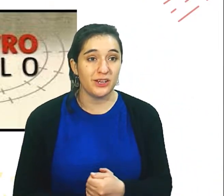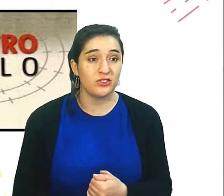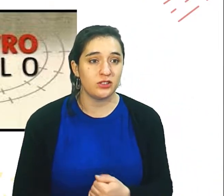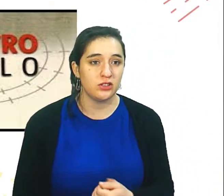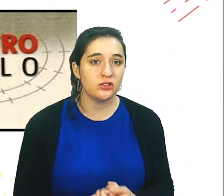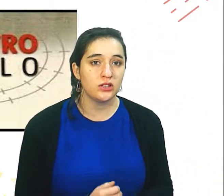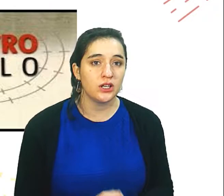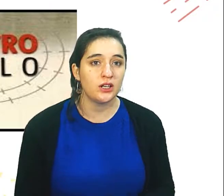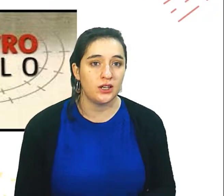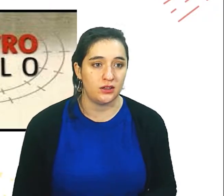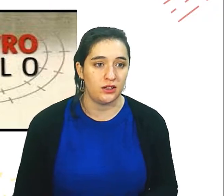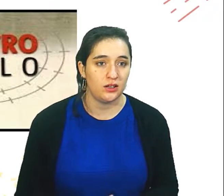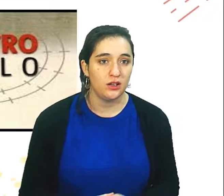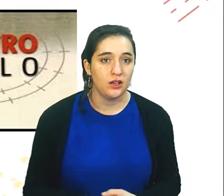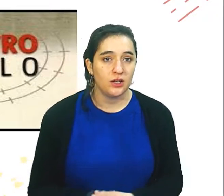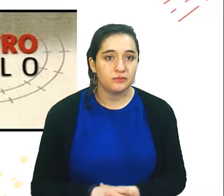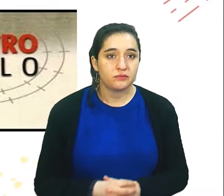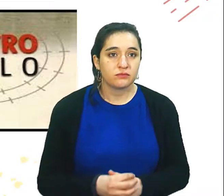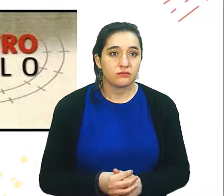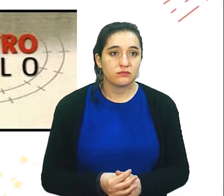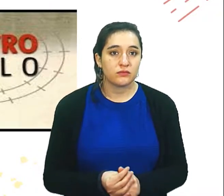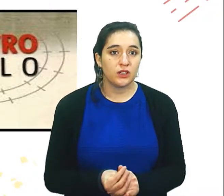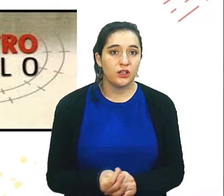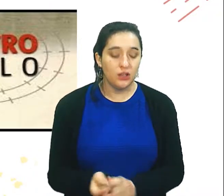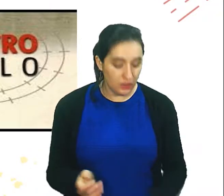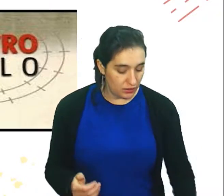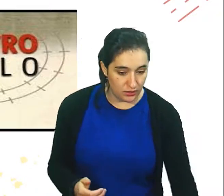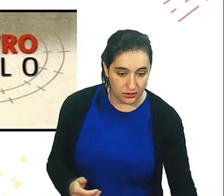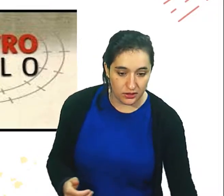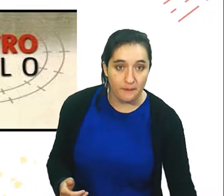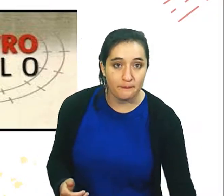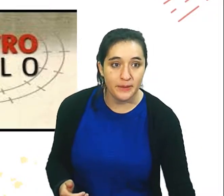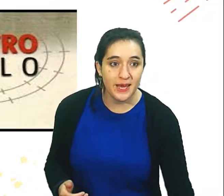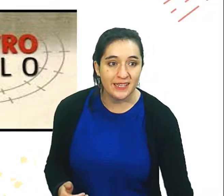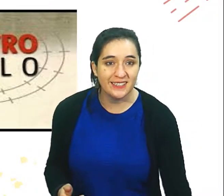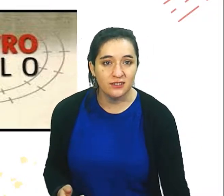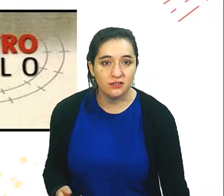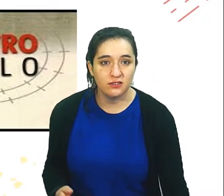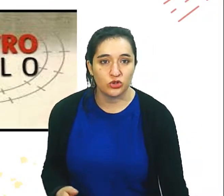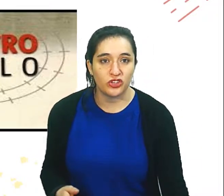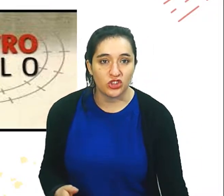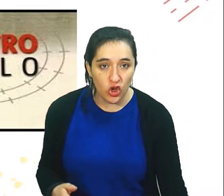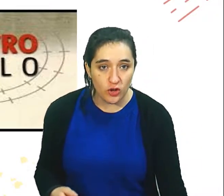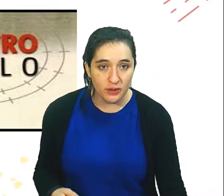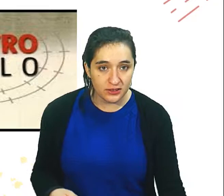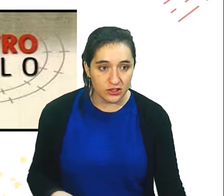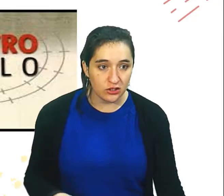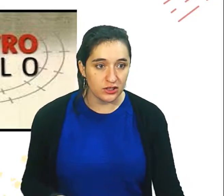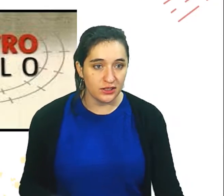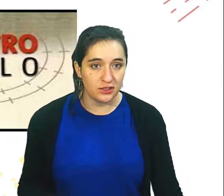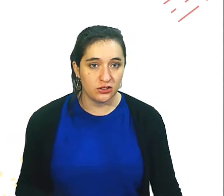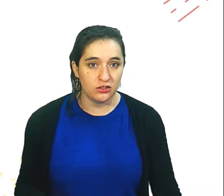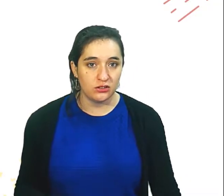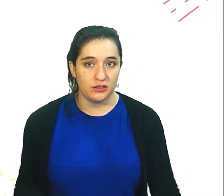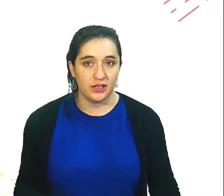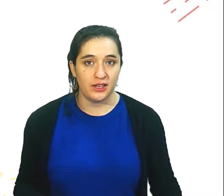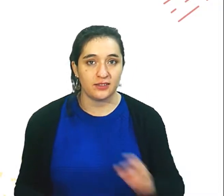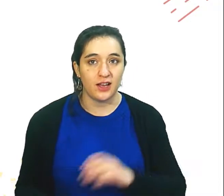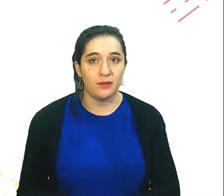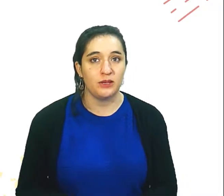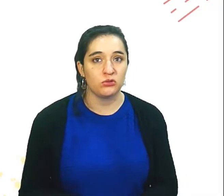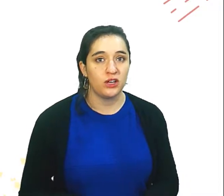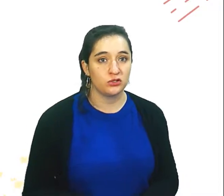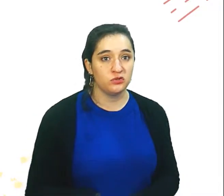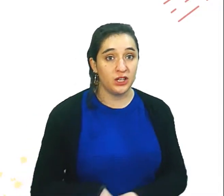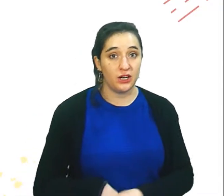Desde 1900 en adelante. Y también, sobre todo para el ciclo salitrero, está